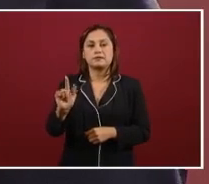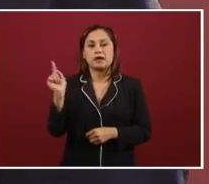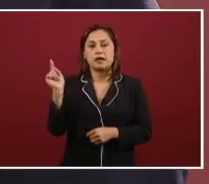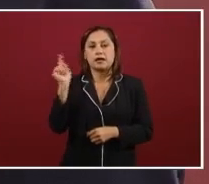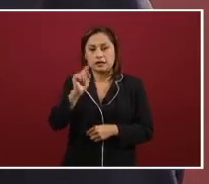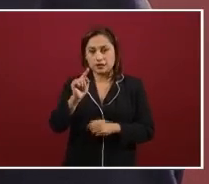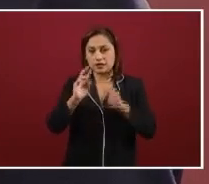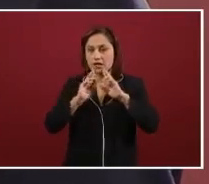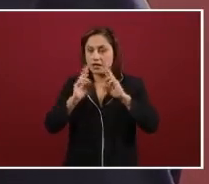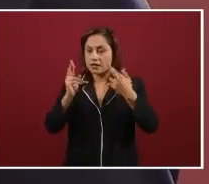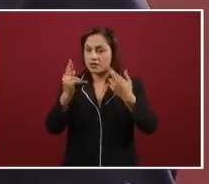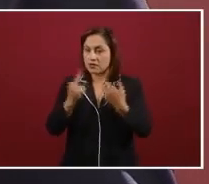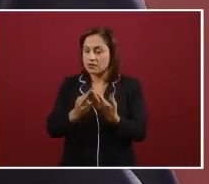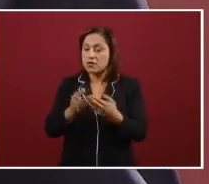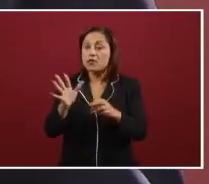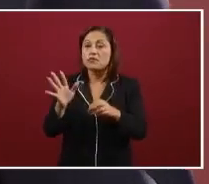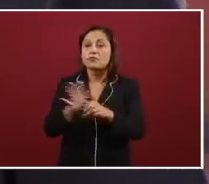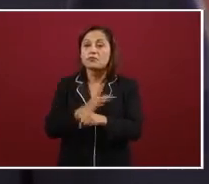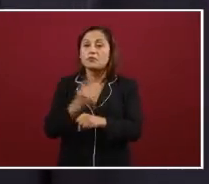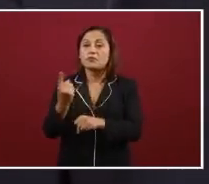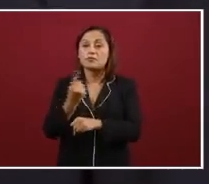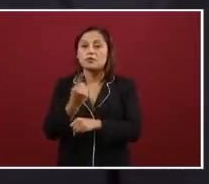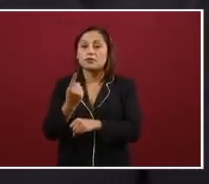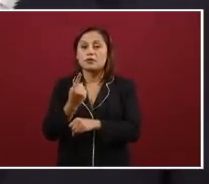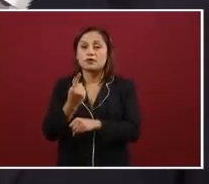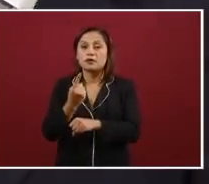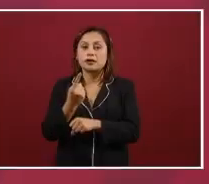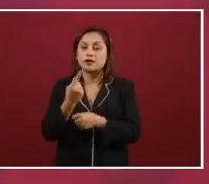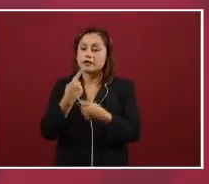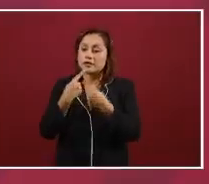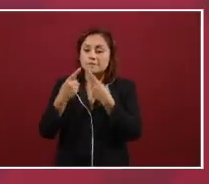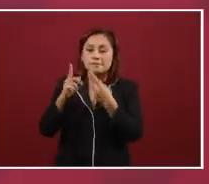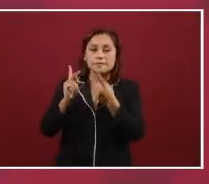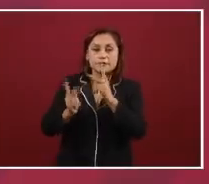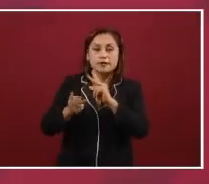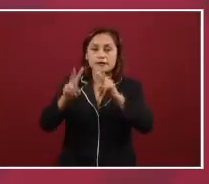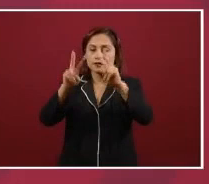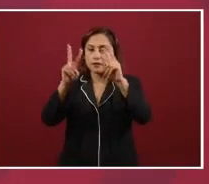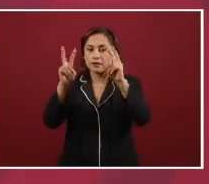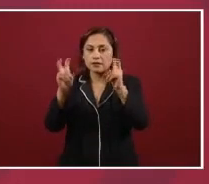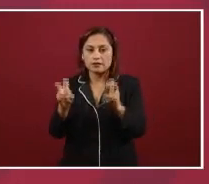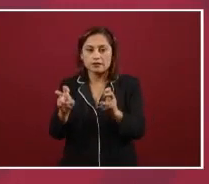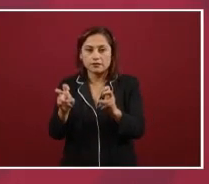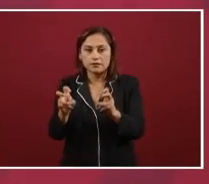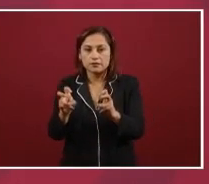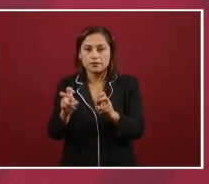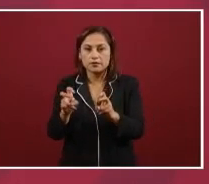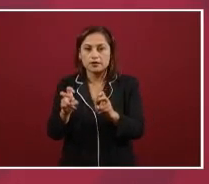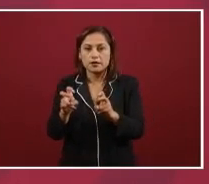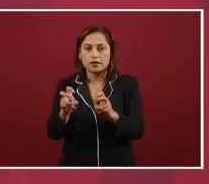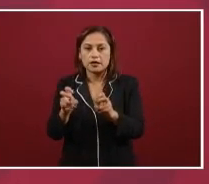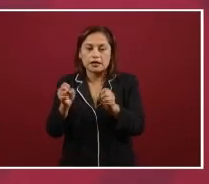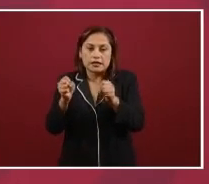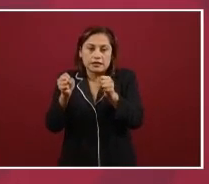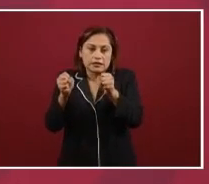porque vamos a tratar el tema de la